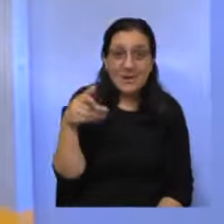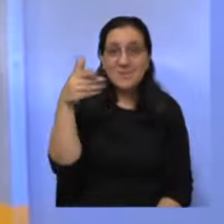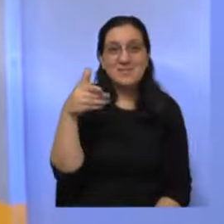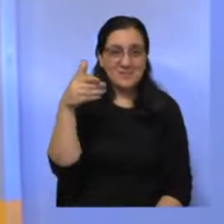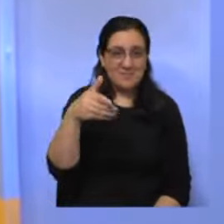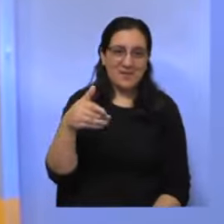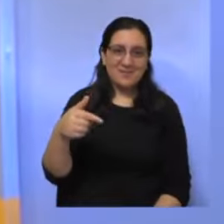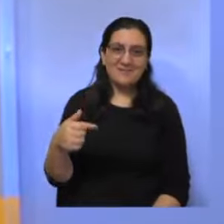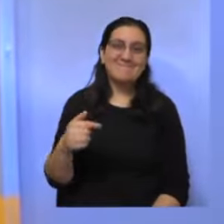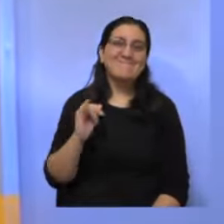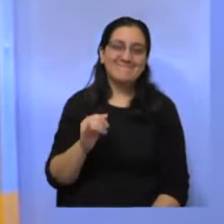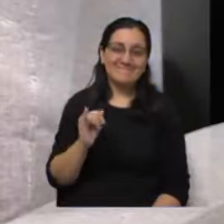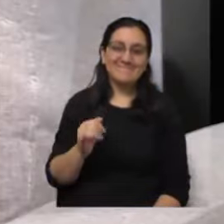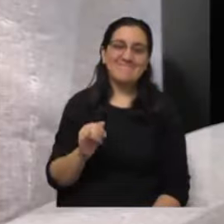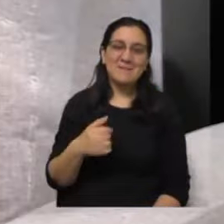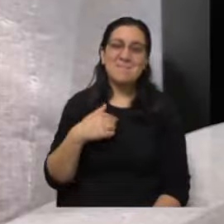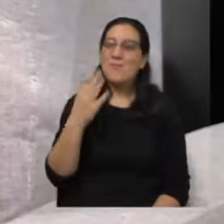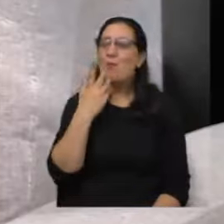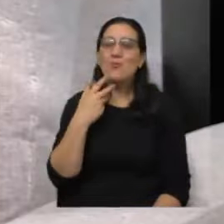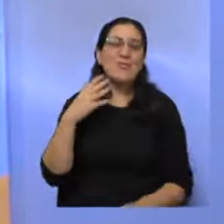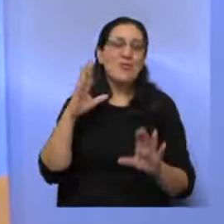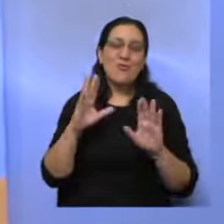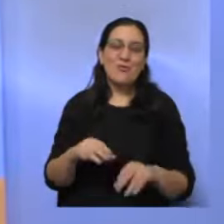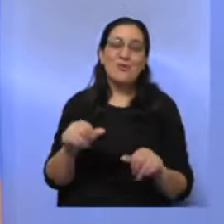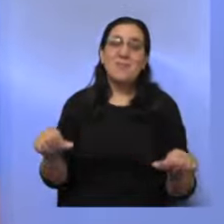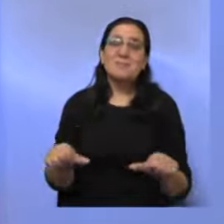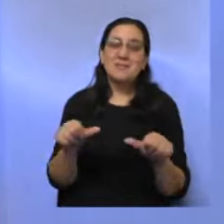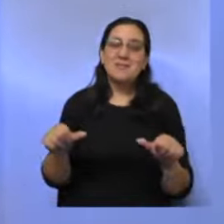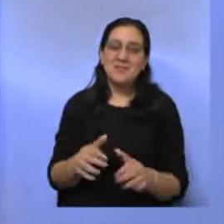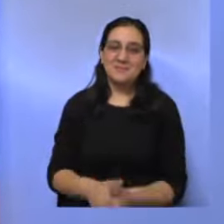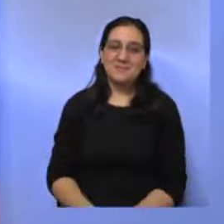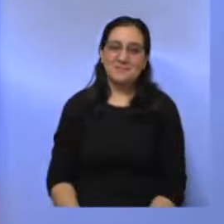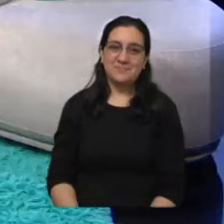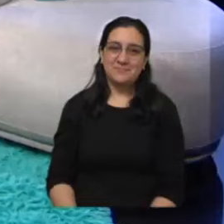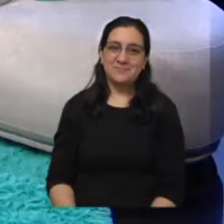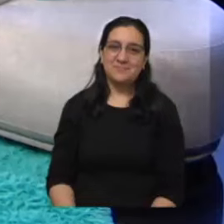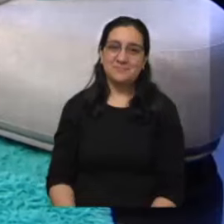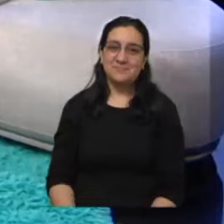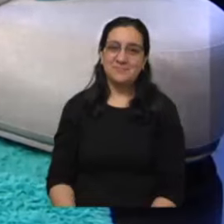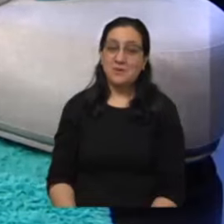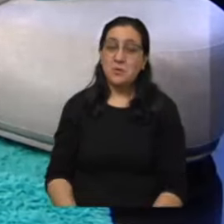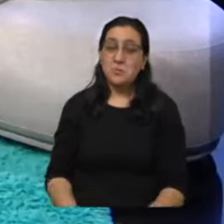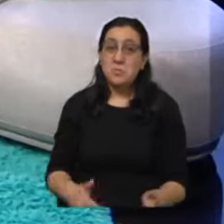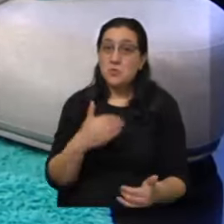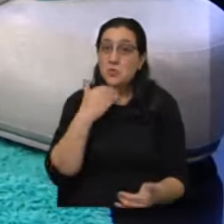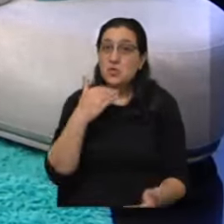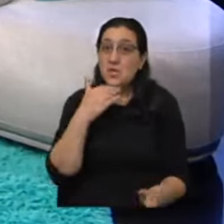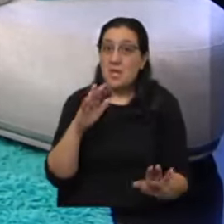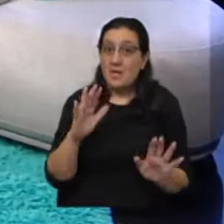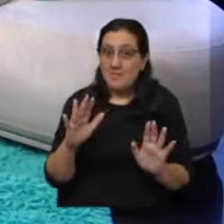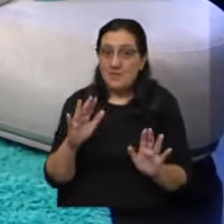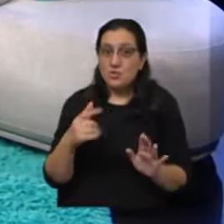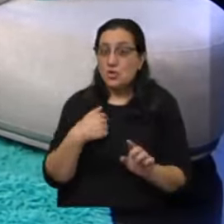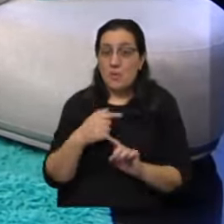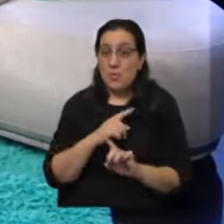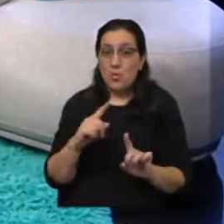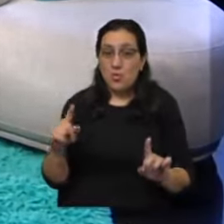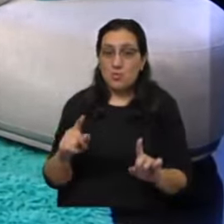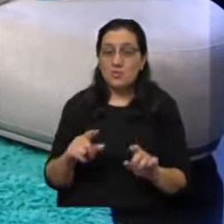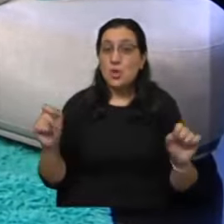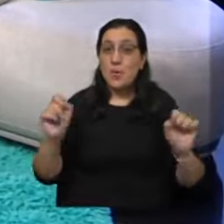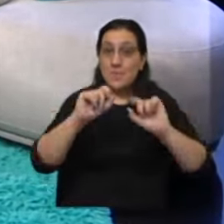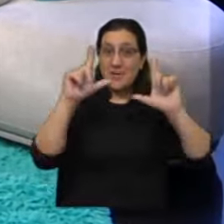muy entusiasmado porque me gusta todo lo que vamos a hacer. No sé para qué. Sí. No tengo ni idea de qué viene, de verdad. Yo así tampoco. Me voy a sorprender. Hay